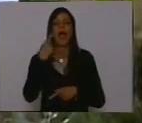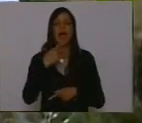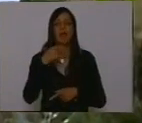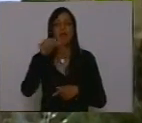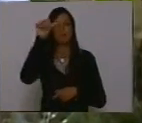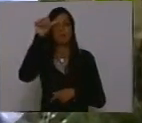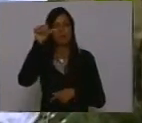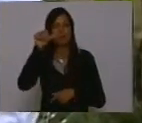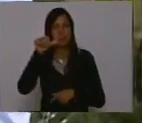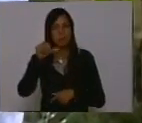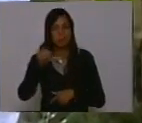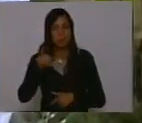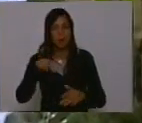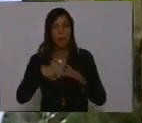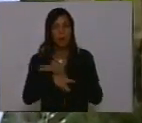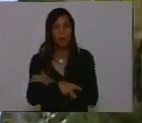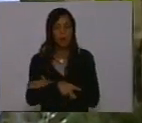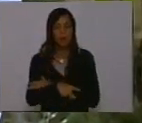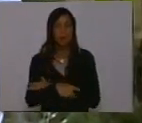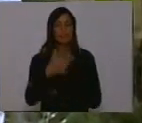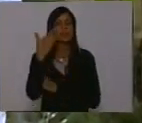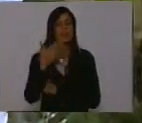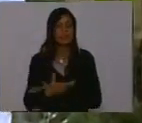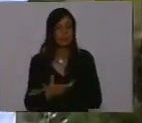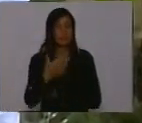profundidad, pero que recoge un espíritu